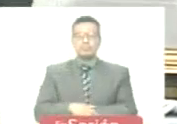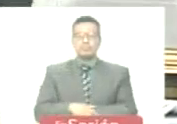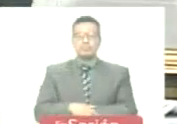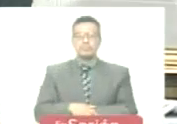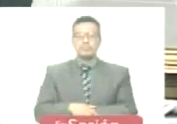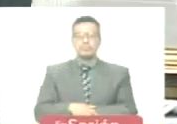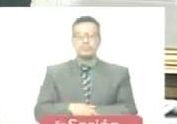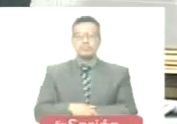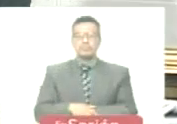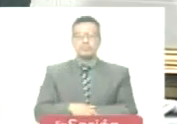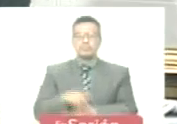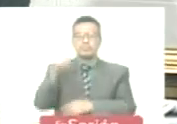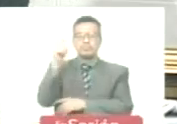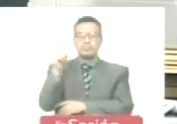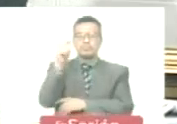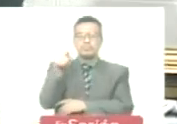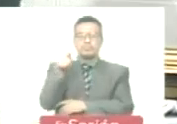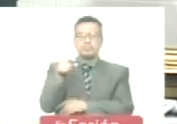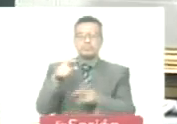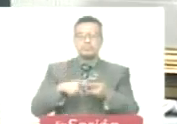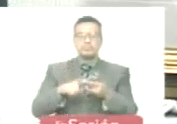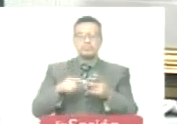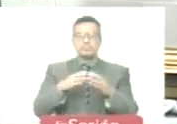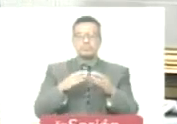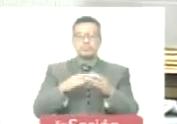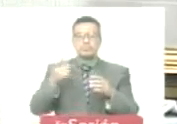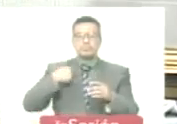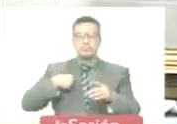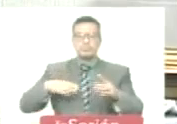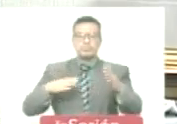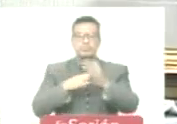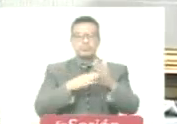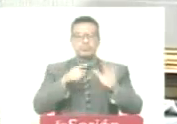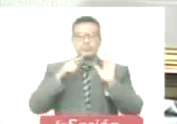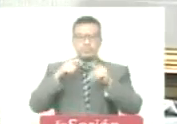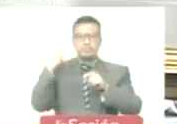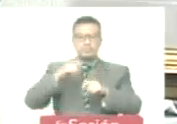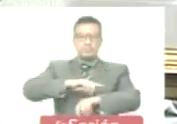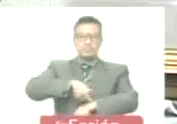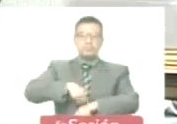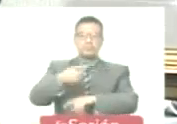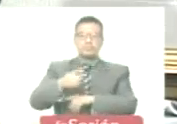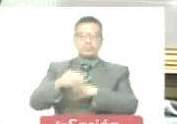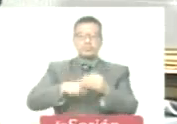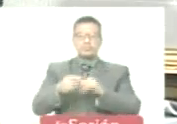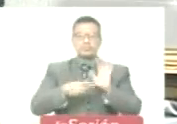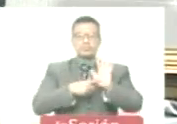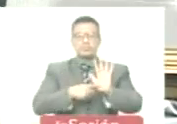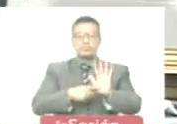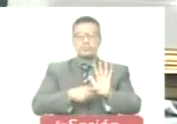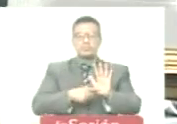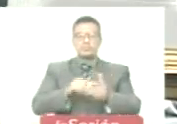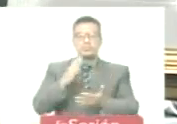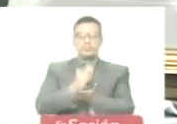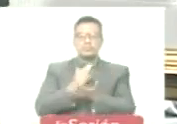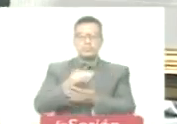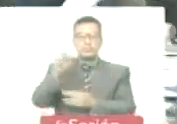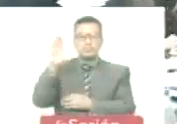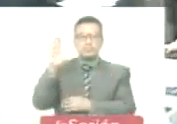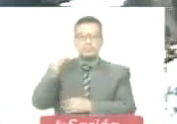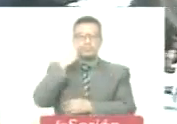Las diputadas y diputados que estén en contra con la propuesta de diferimiento presentada, sírvanse a manifestarlo con la señal de costumbre.